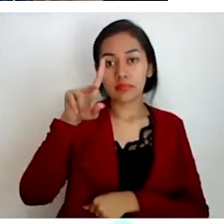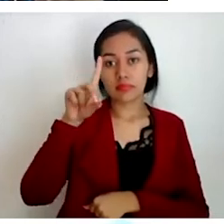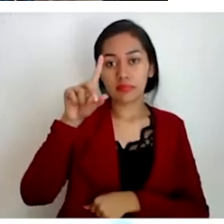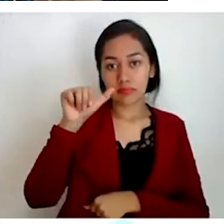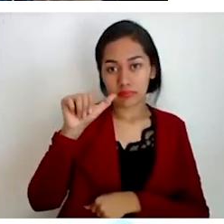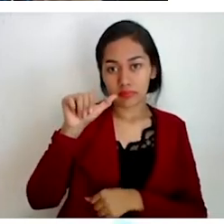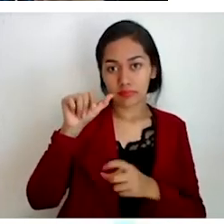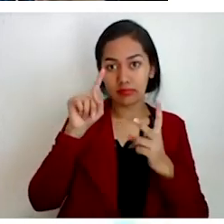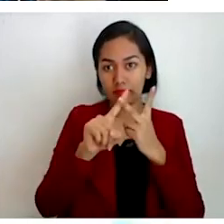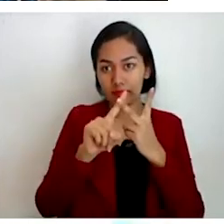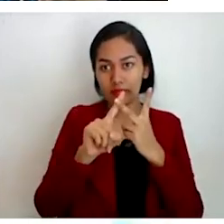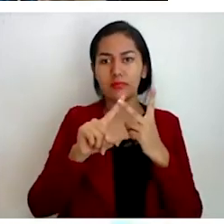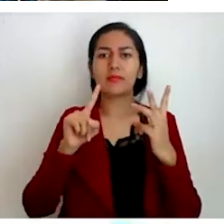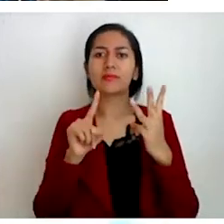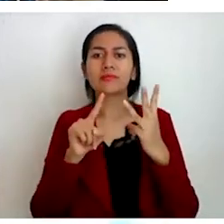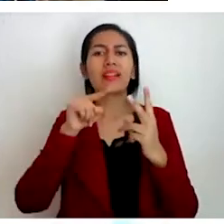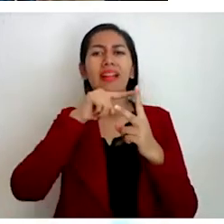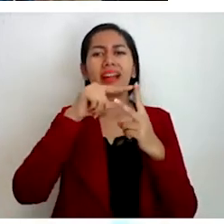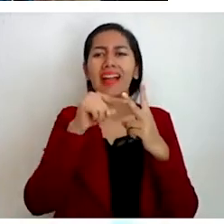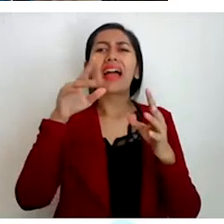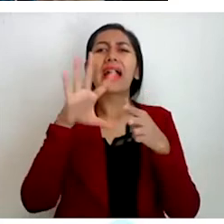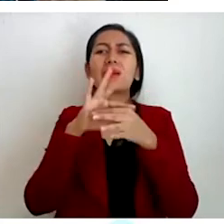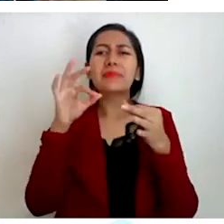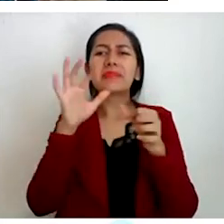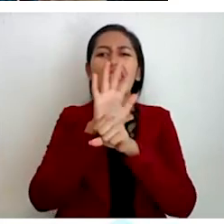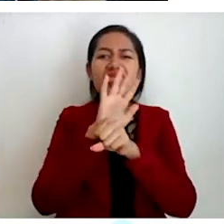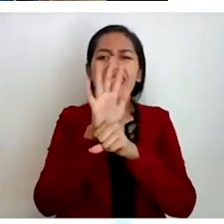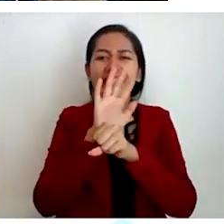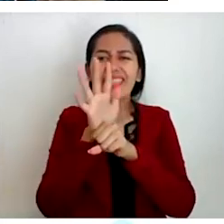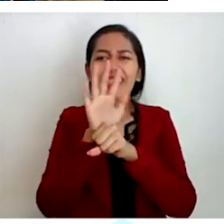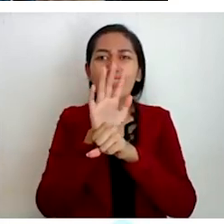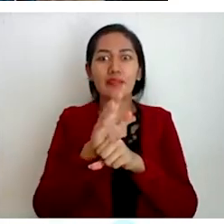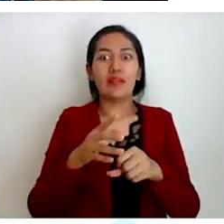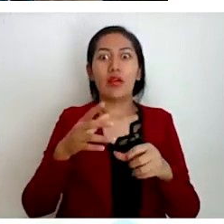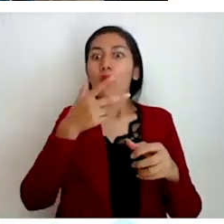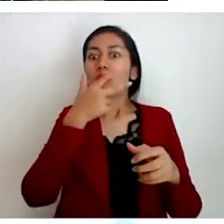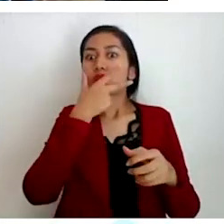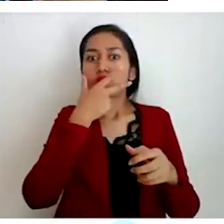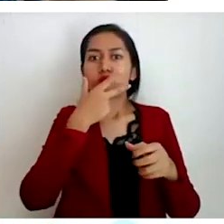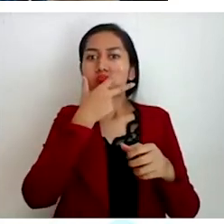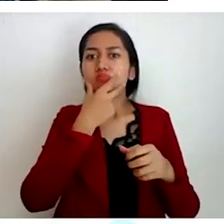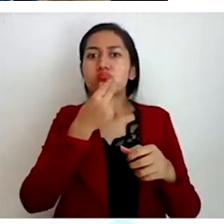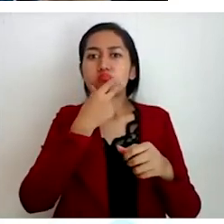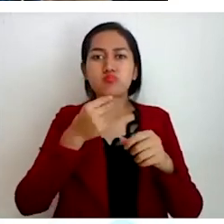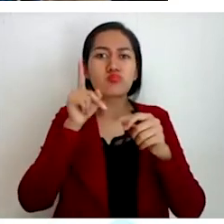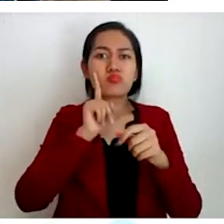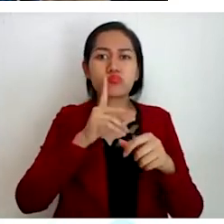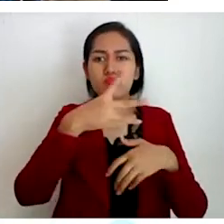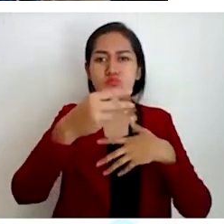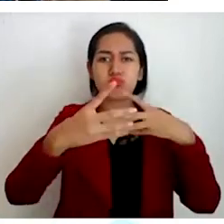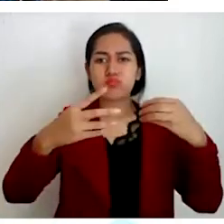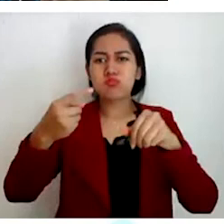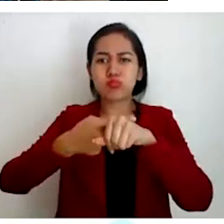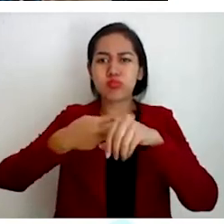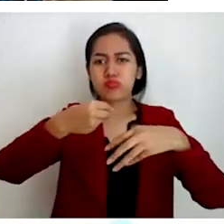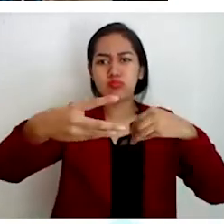la evolución humana, tal como se maneja en la novela? También nos preguntan, ¿la tendencia actual de